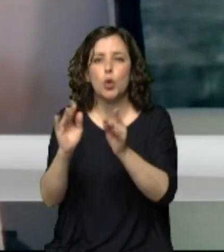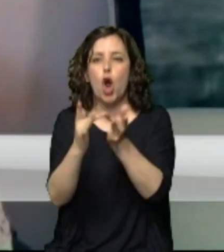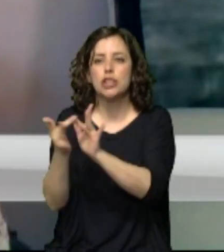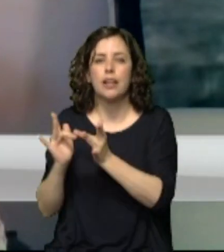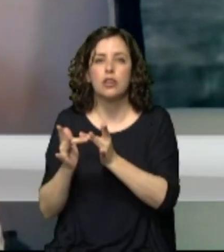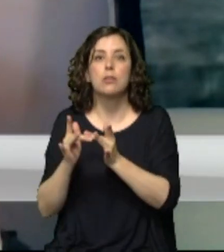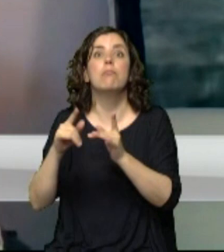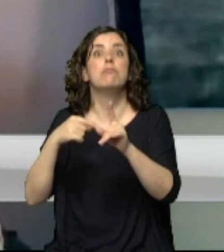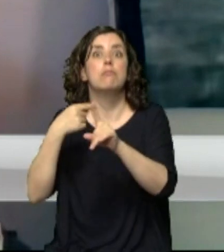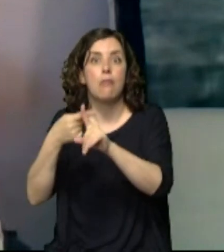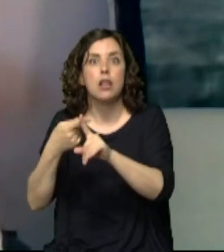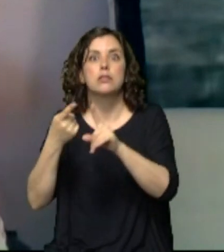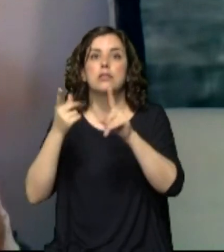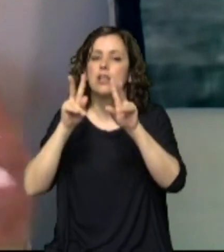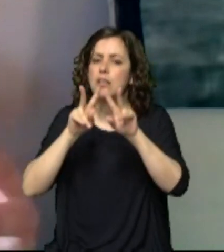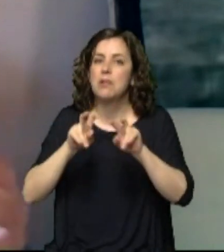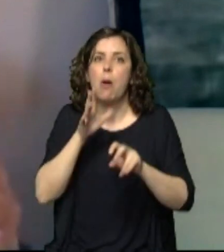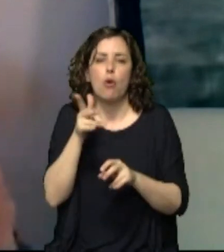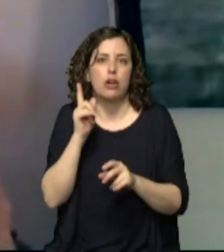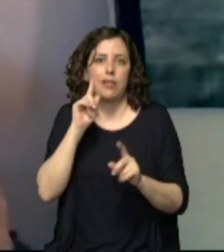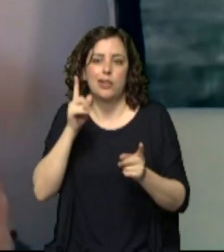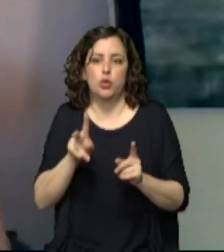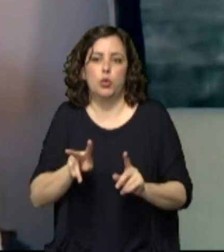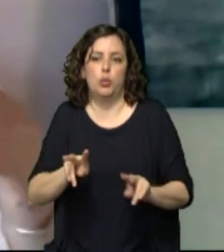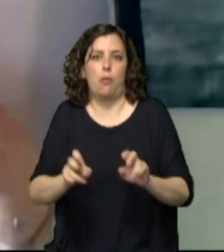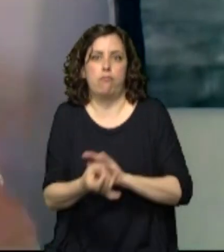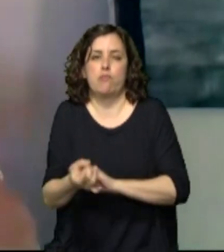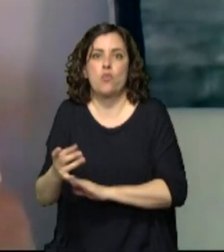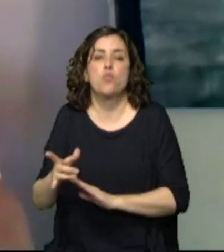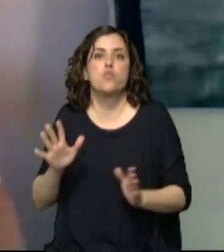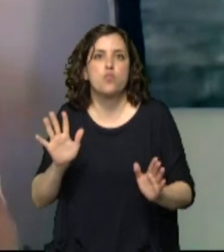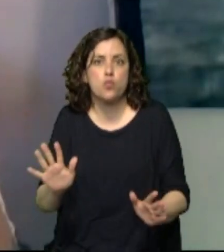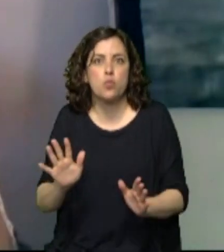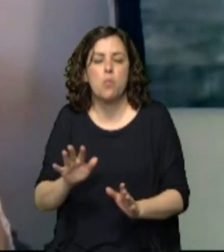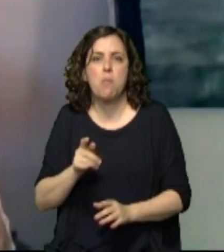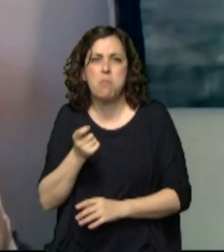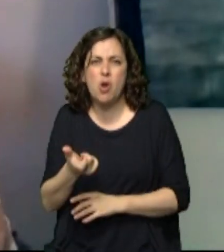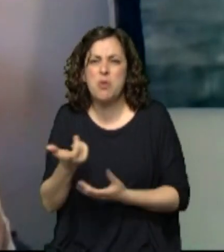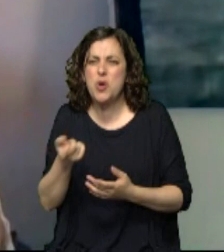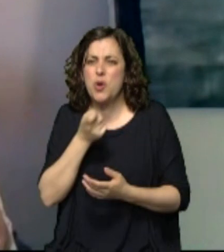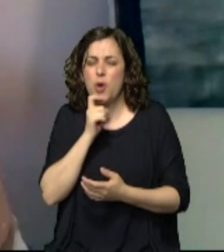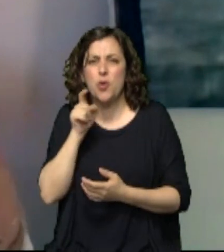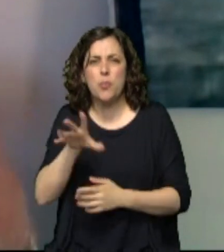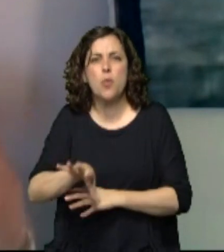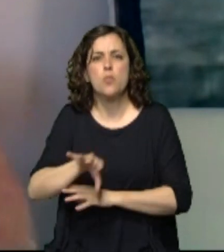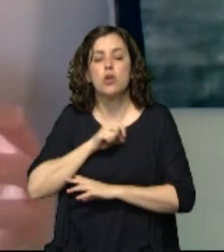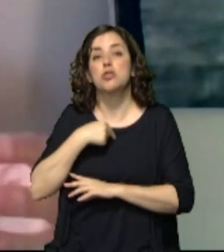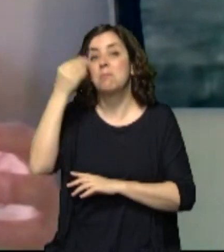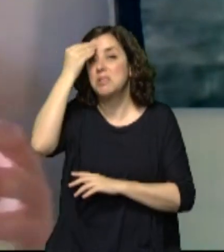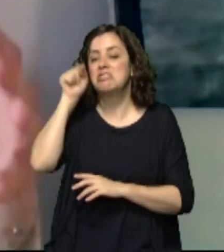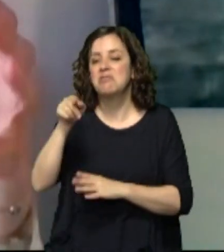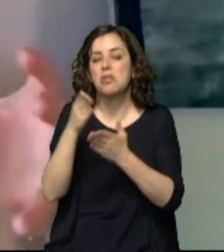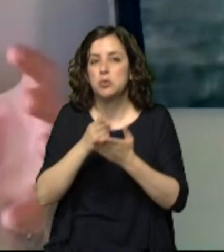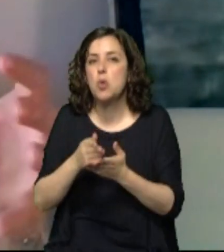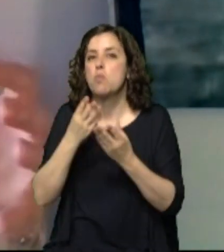fondo, ya que son tan pocos casos, de entender dónde se produjo ese contagio, cómo se produjo ese contagio. Creo que sería un estudio muy, muy